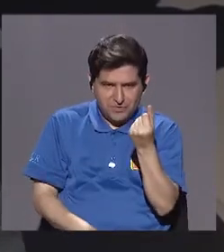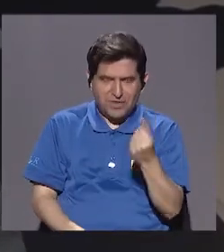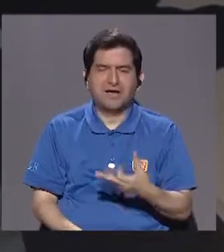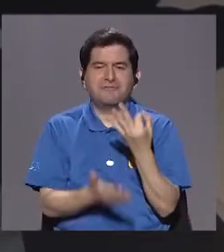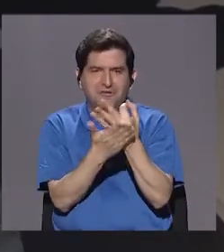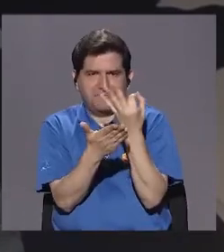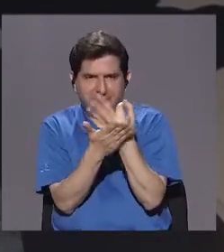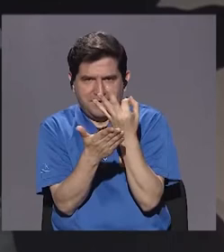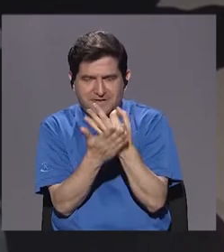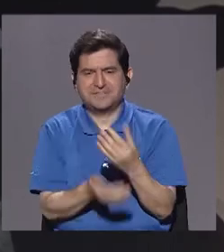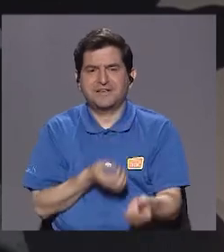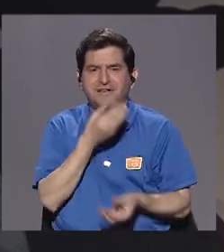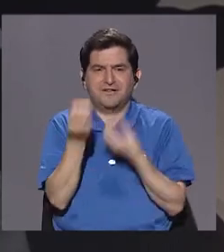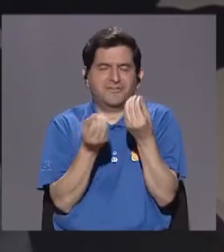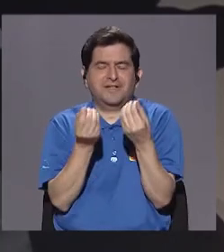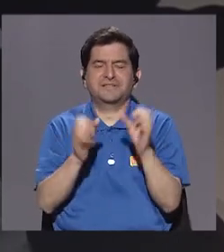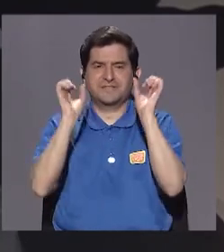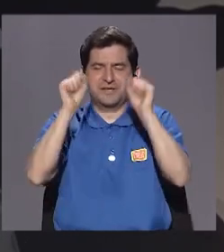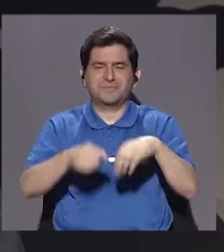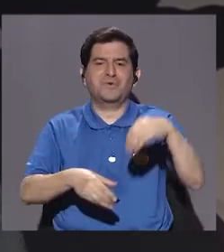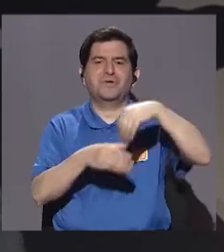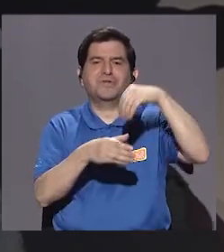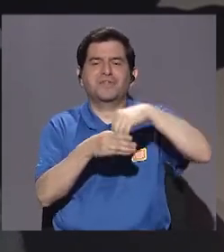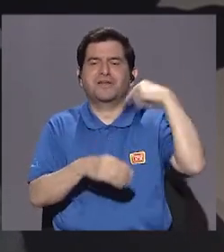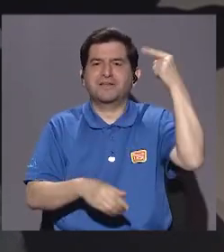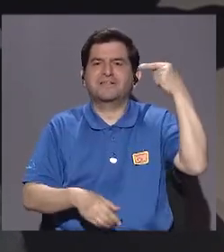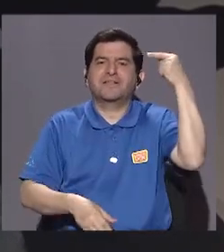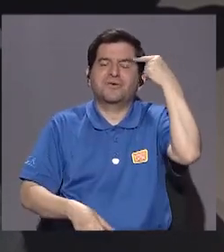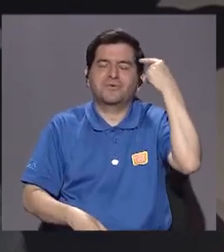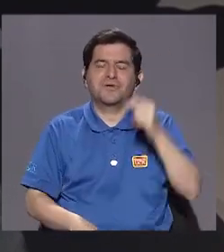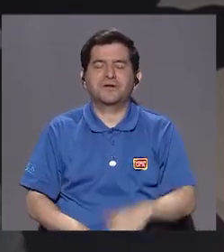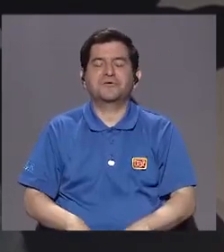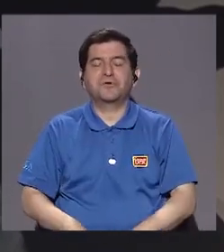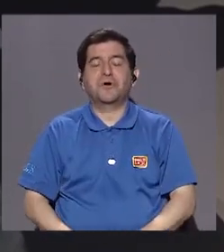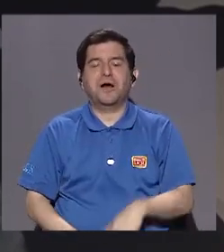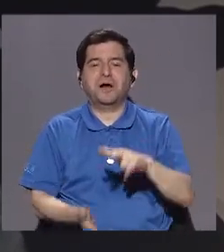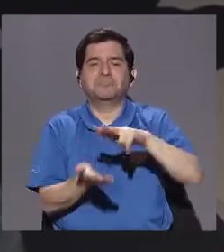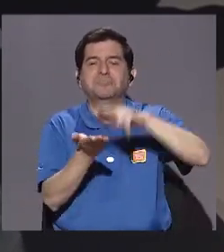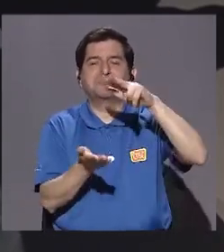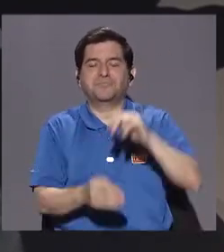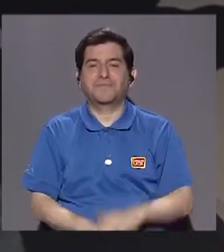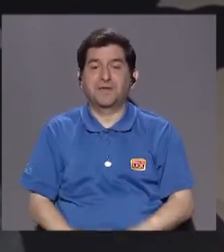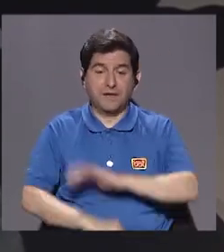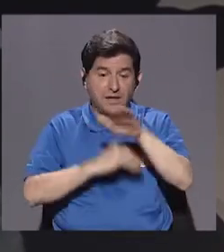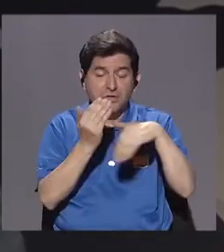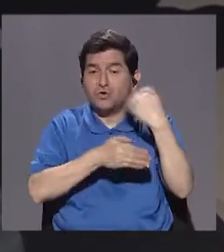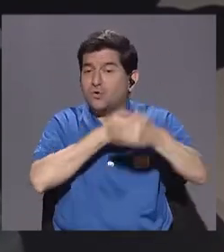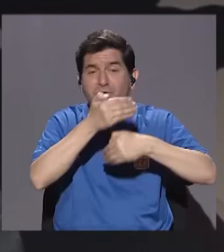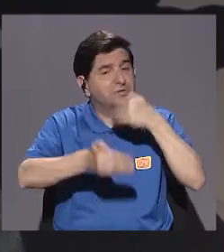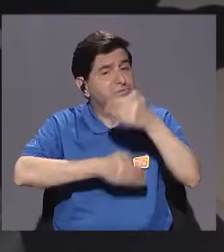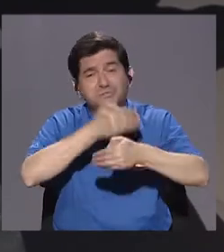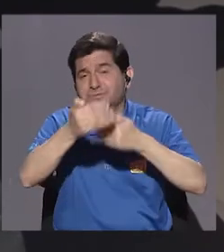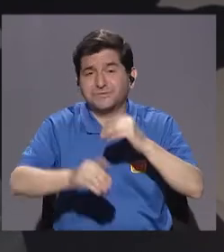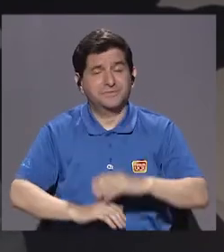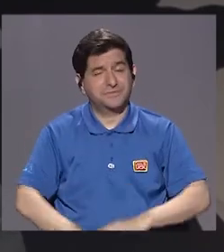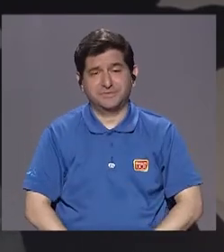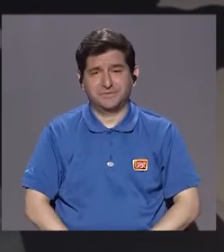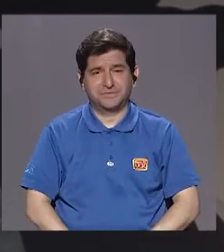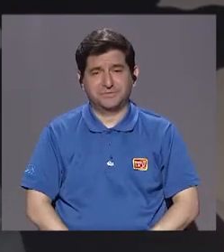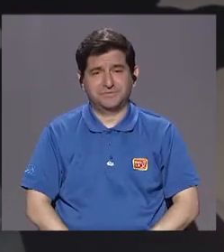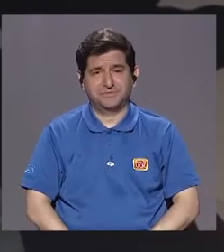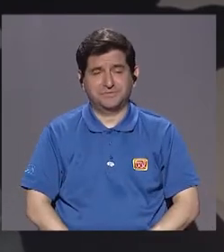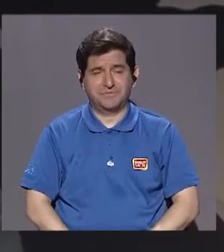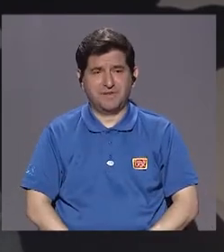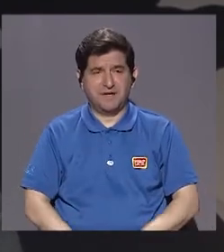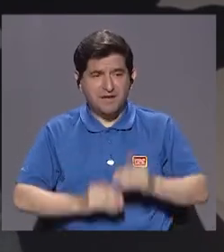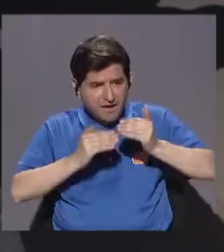punto de vista financiero cómo hacer para recibir esa contribución del estado entonces creo que todo esto es un proceso si lo vemos